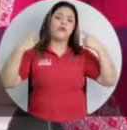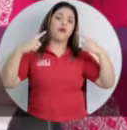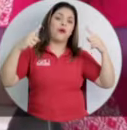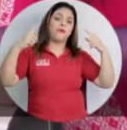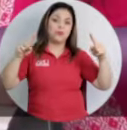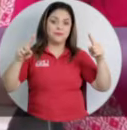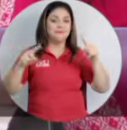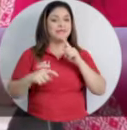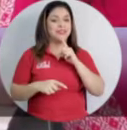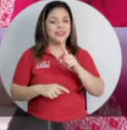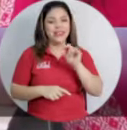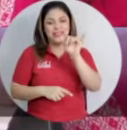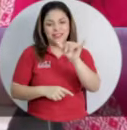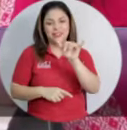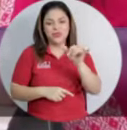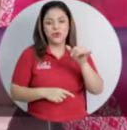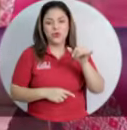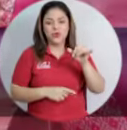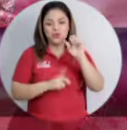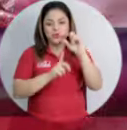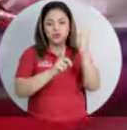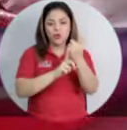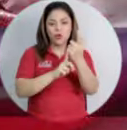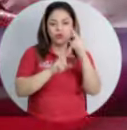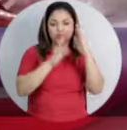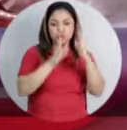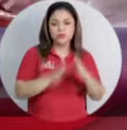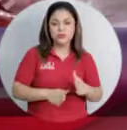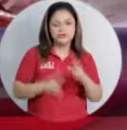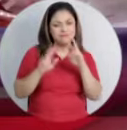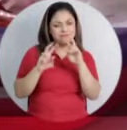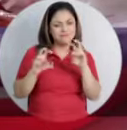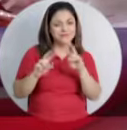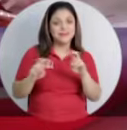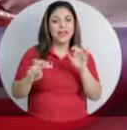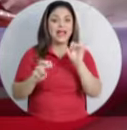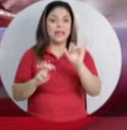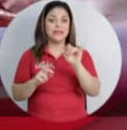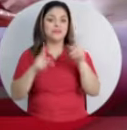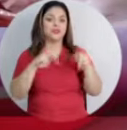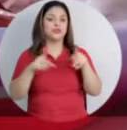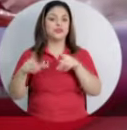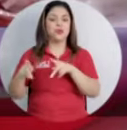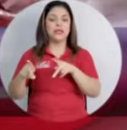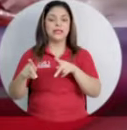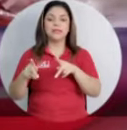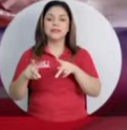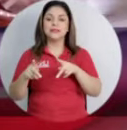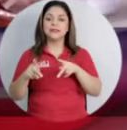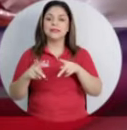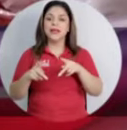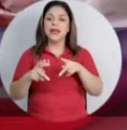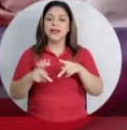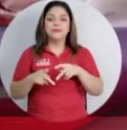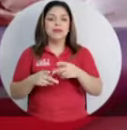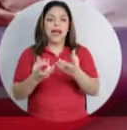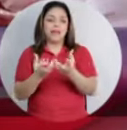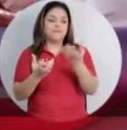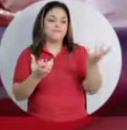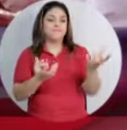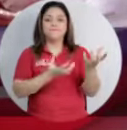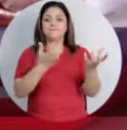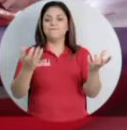eso los sociólogos es interesantísimo porque han dicho que ha sido la forma en que la dominación capitalista ha eliminado